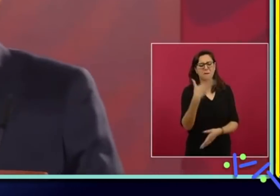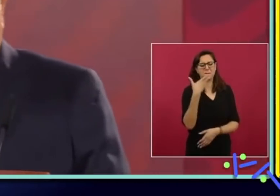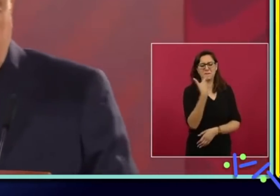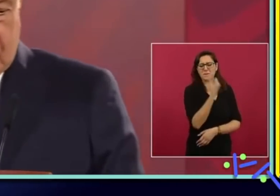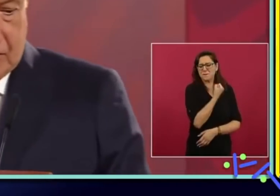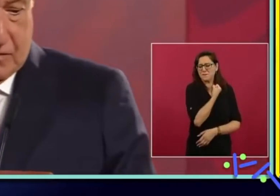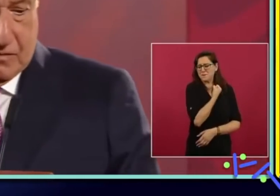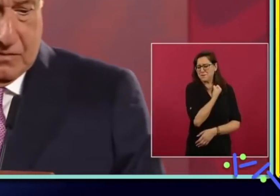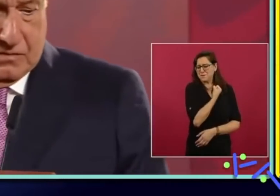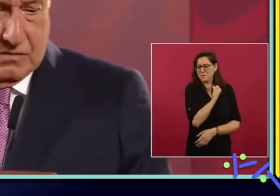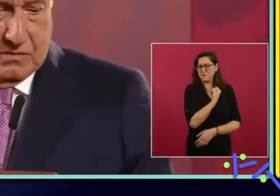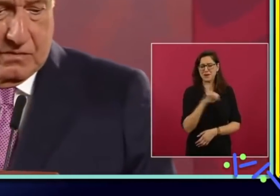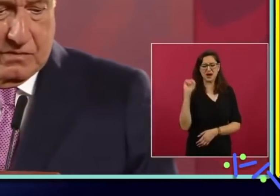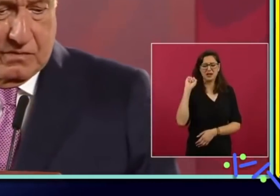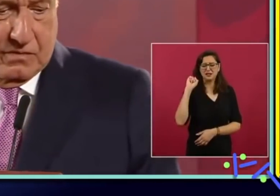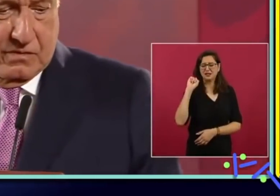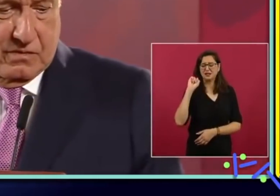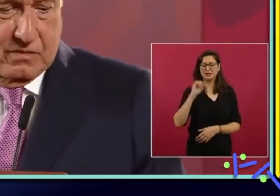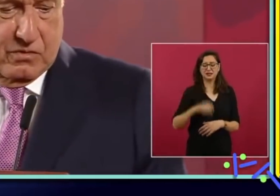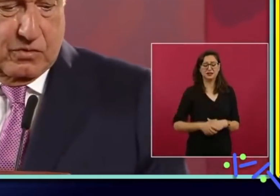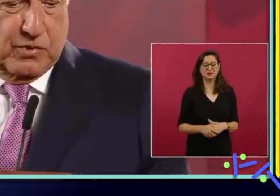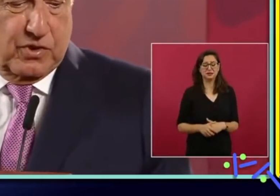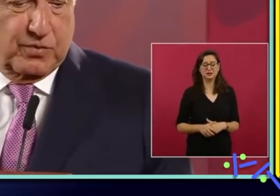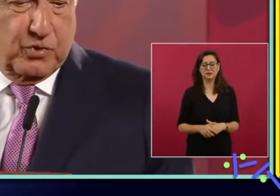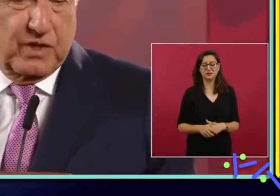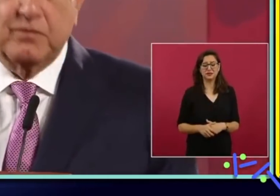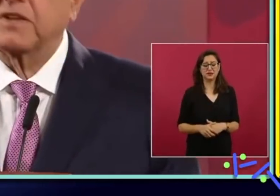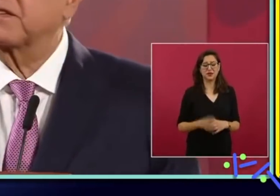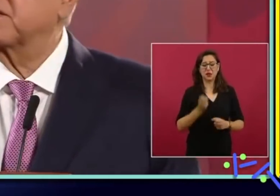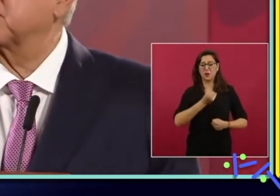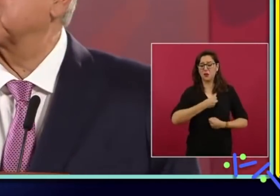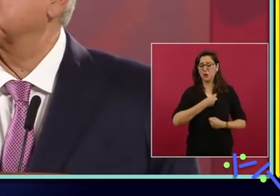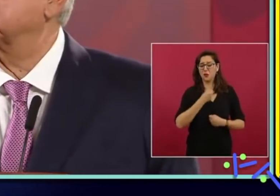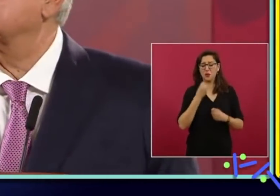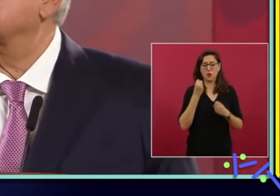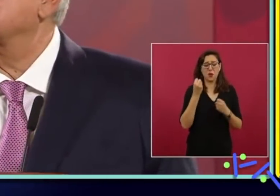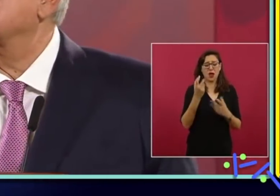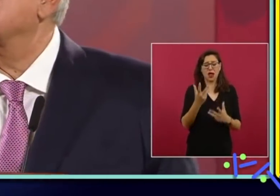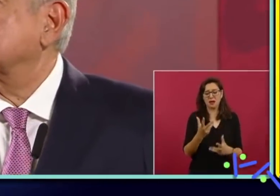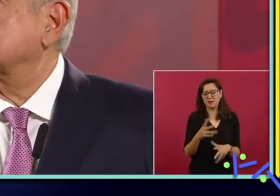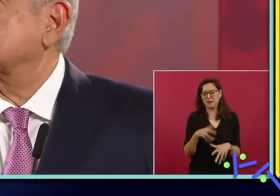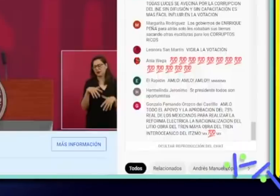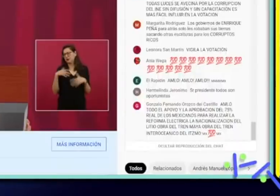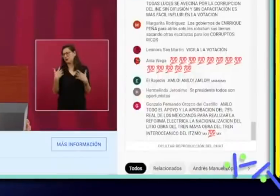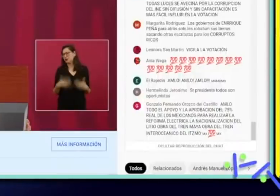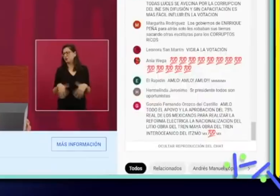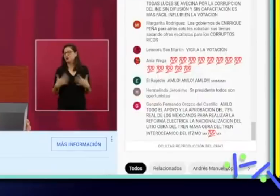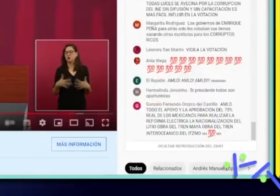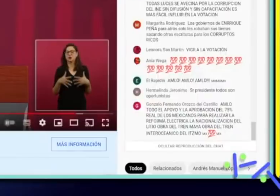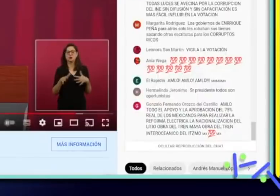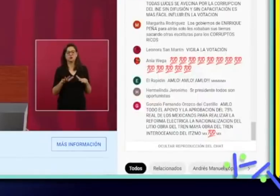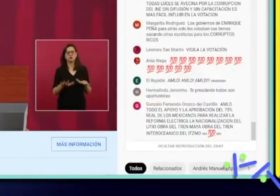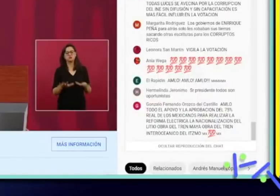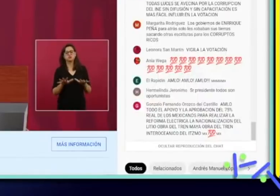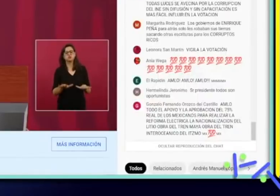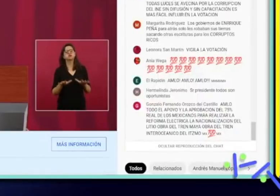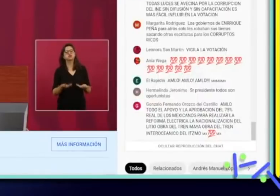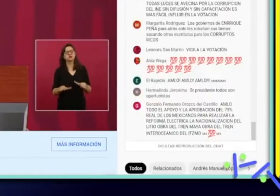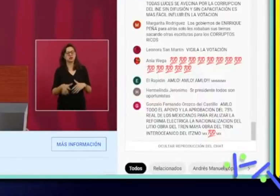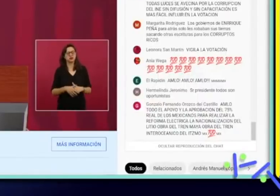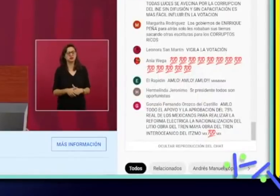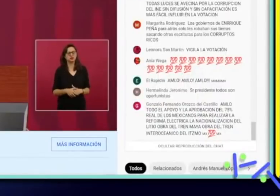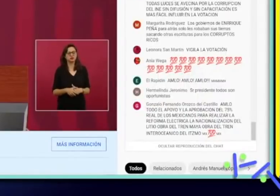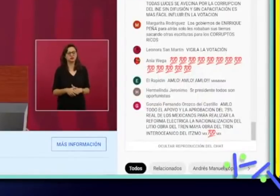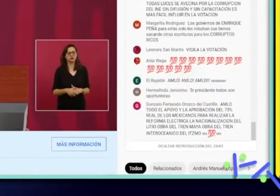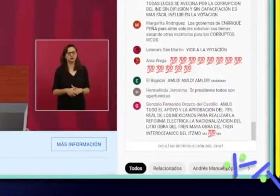otros no la van a hacer, como el arrastrado de alito que acabamos de señalar hace unos momentos, Marco Cortés, Margarita